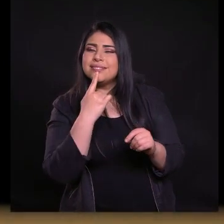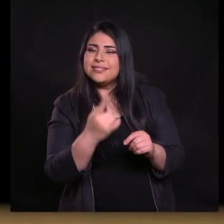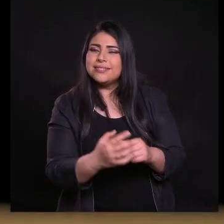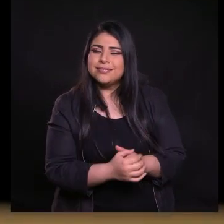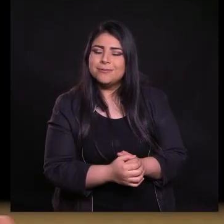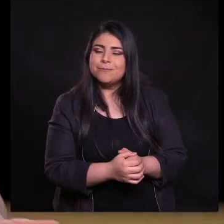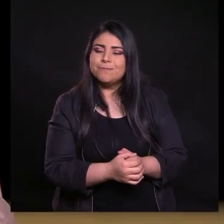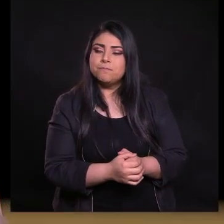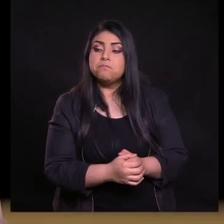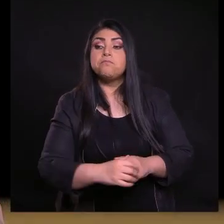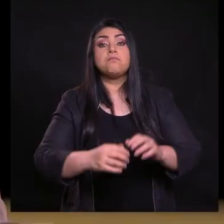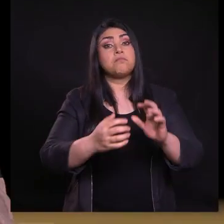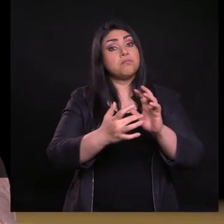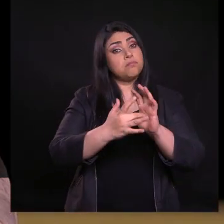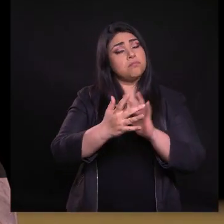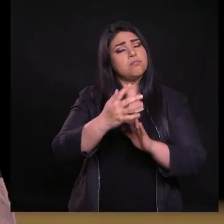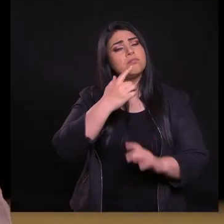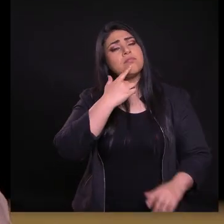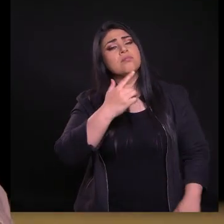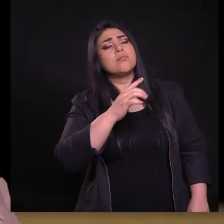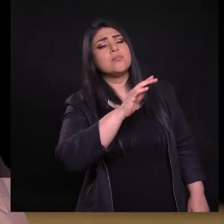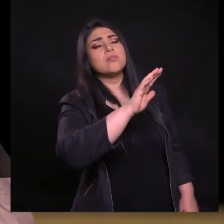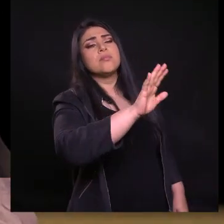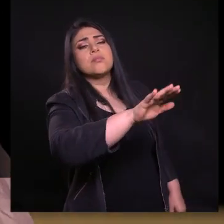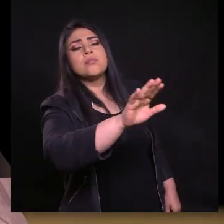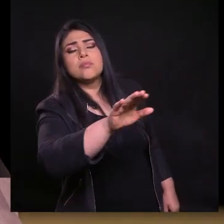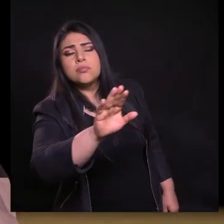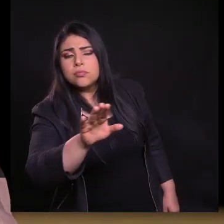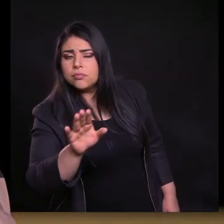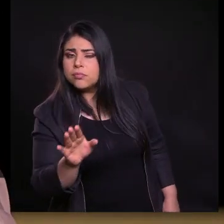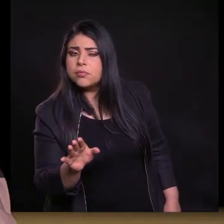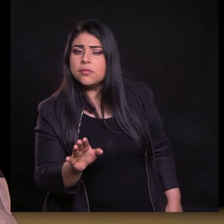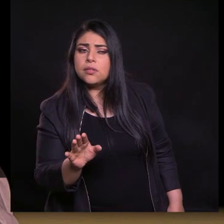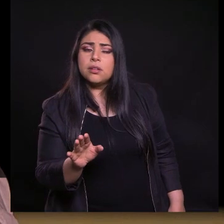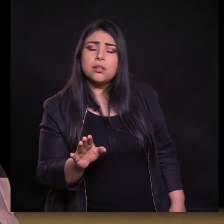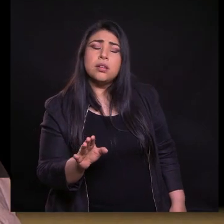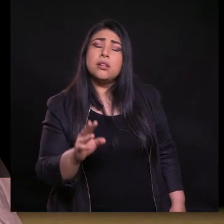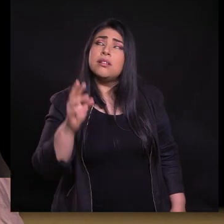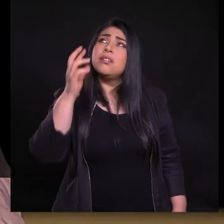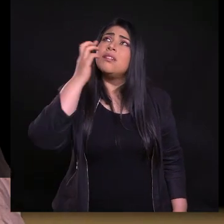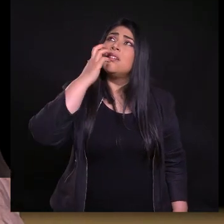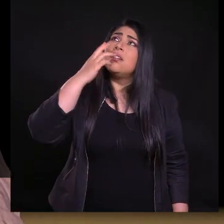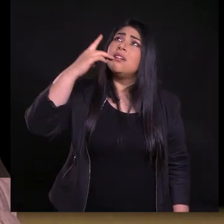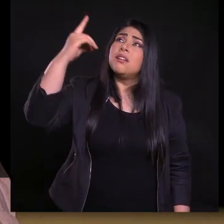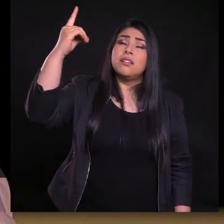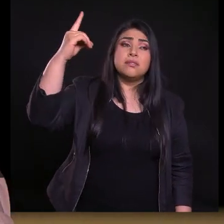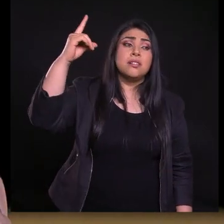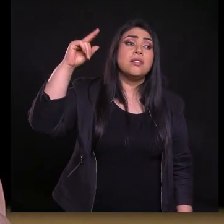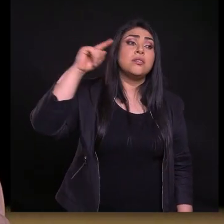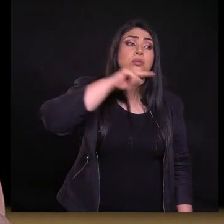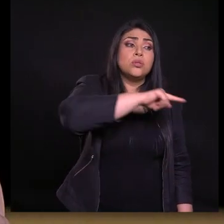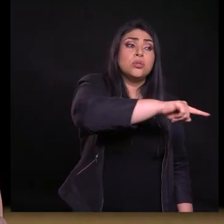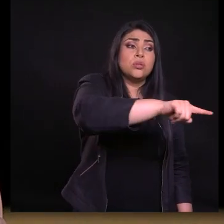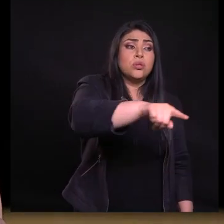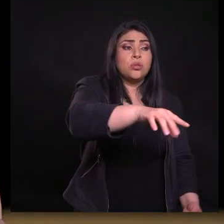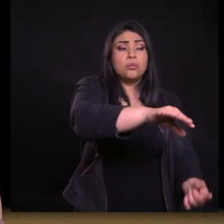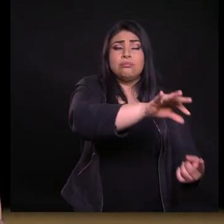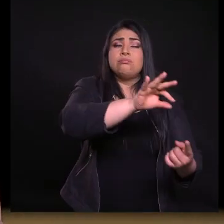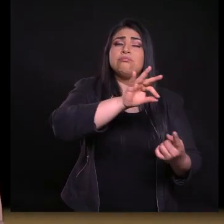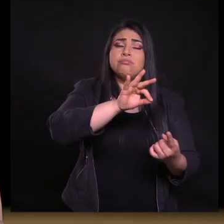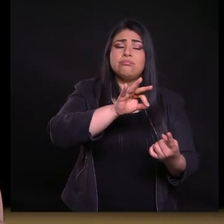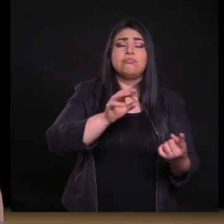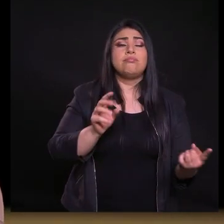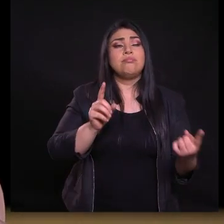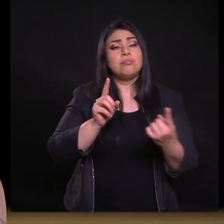y dijo por eso os he dicho que ninguno puede venir a mí si no le fue heredado por el padre desde entonces muchos de sus discípulos